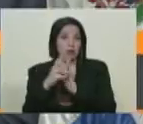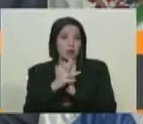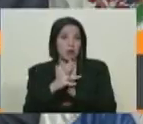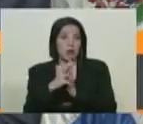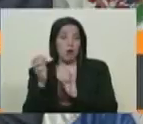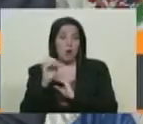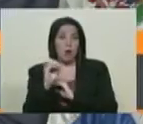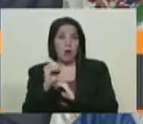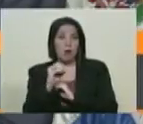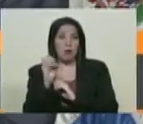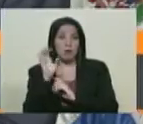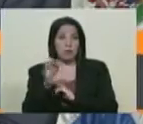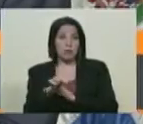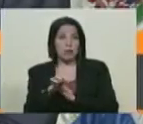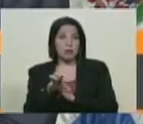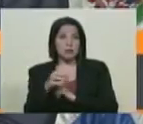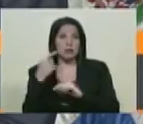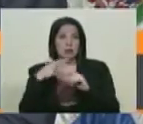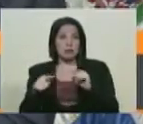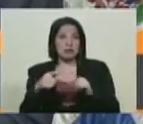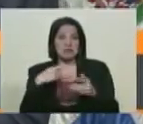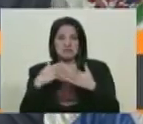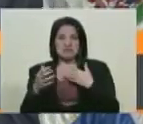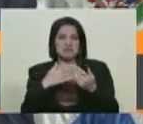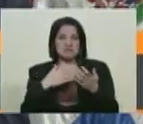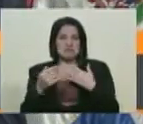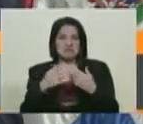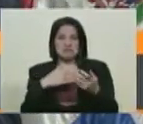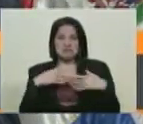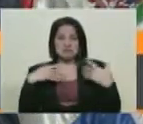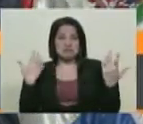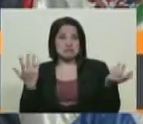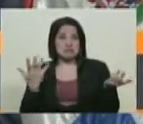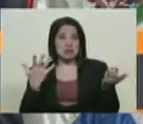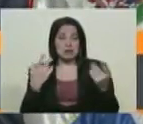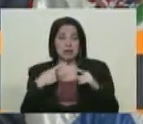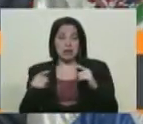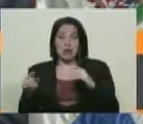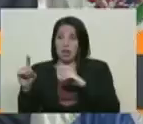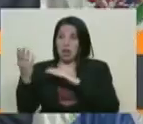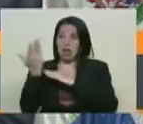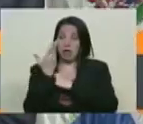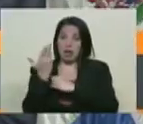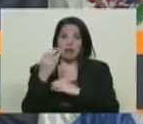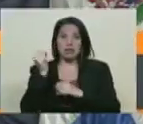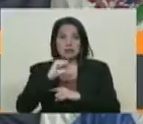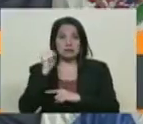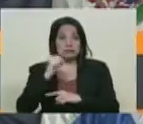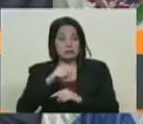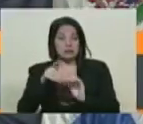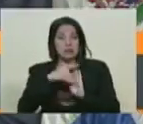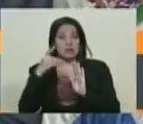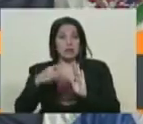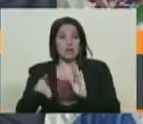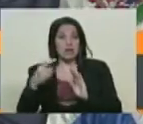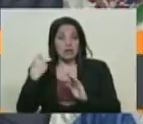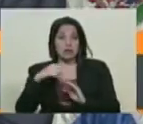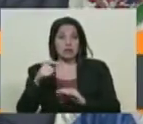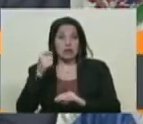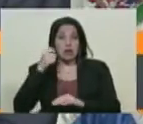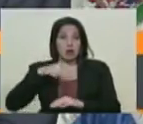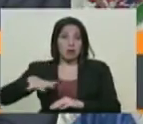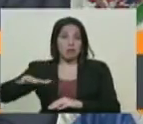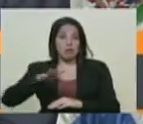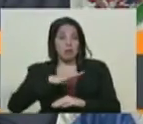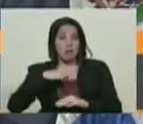países extranjeros, que tampoco nos importa mucho. Sí nos importa mucho cuando esas sanciones intentan agredir el derecho que tiene el pueblo de Venezuela